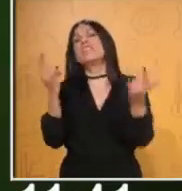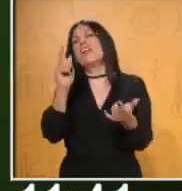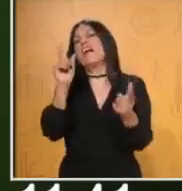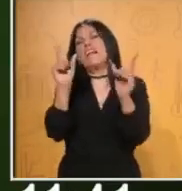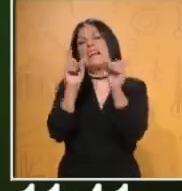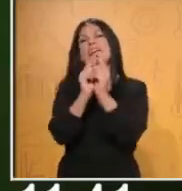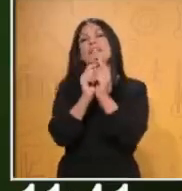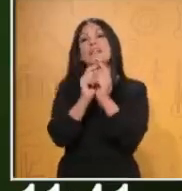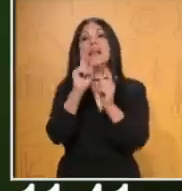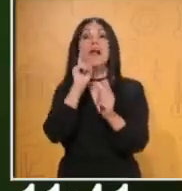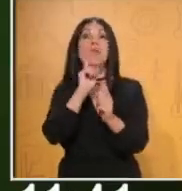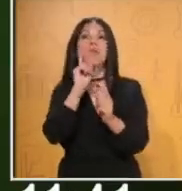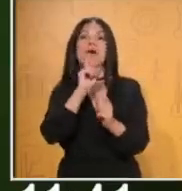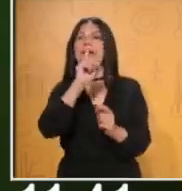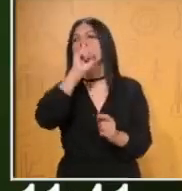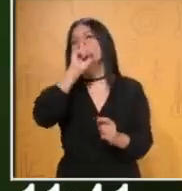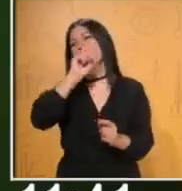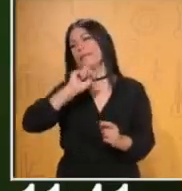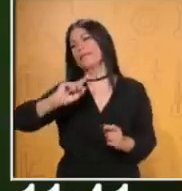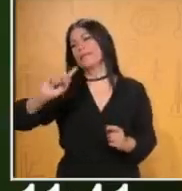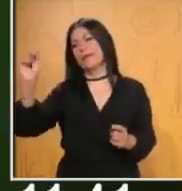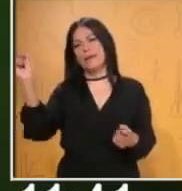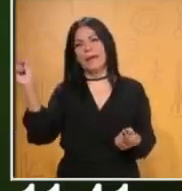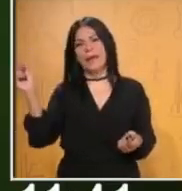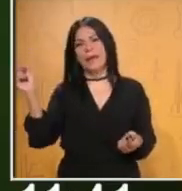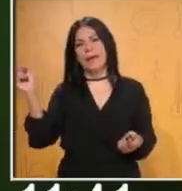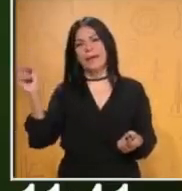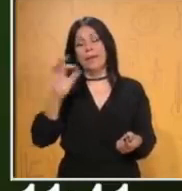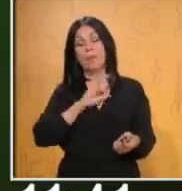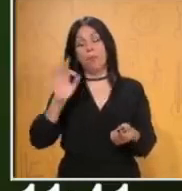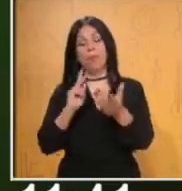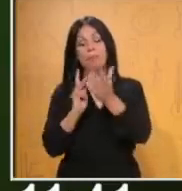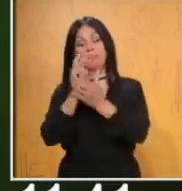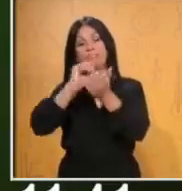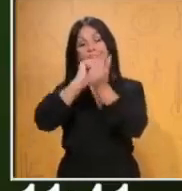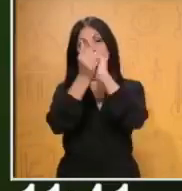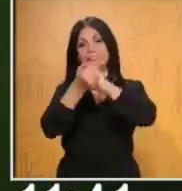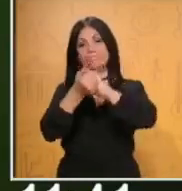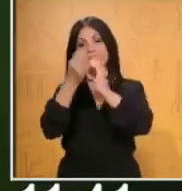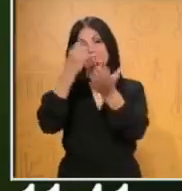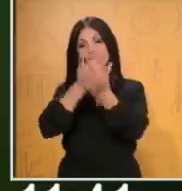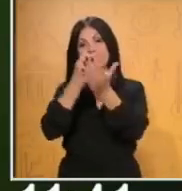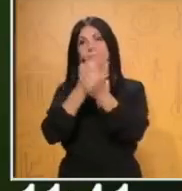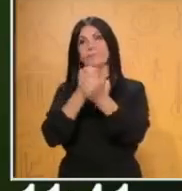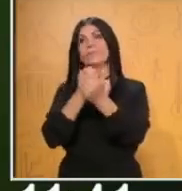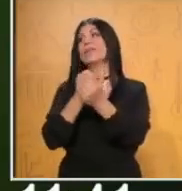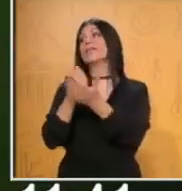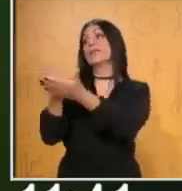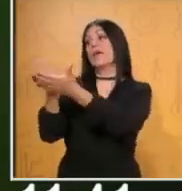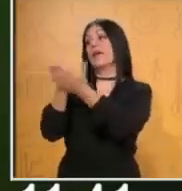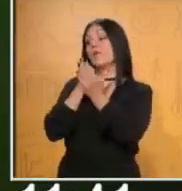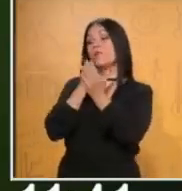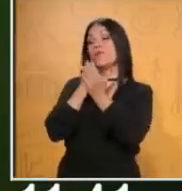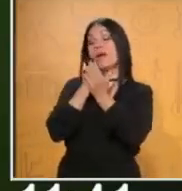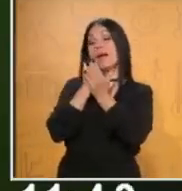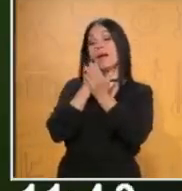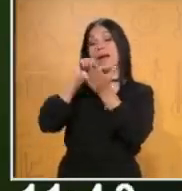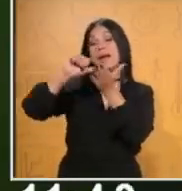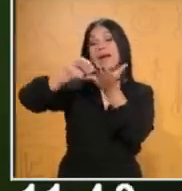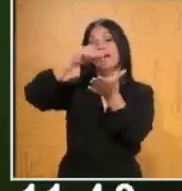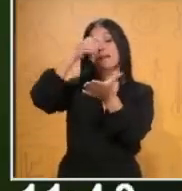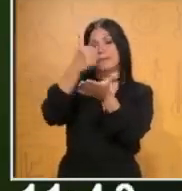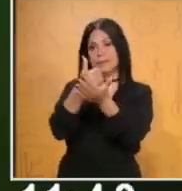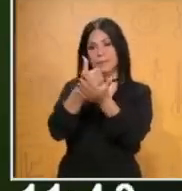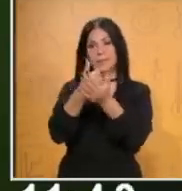rey y pide la ayuda a un enano. Si te has dado cuenta, nos acaba de aparecer una frase